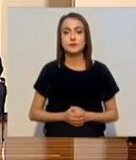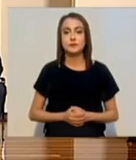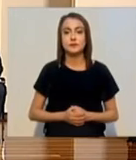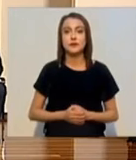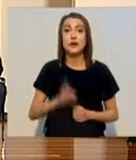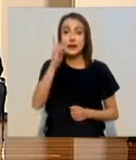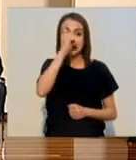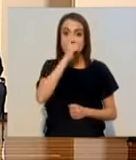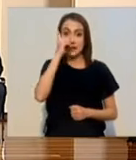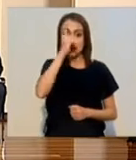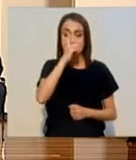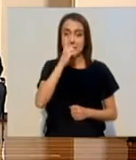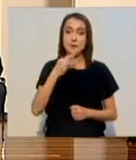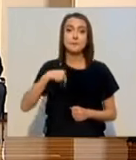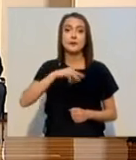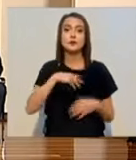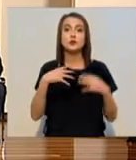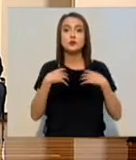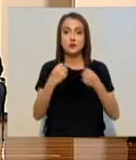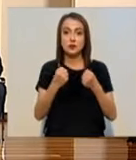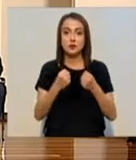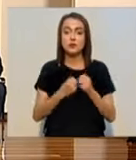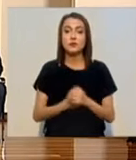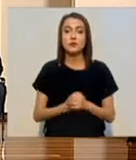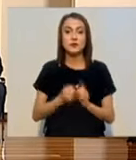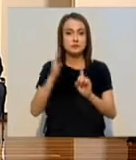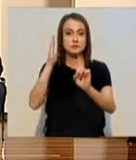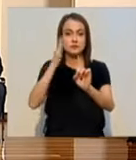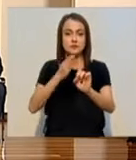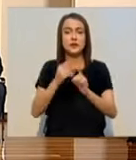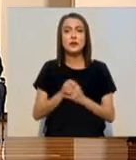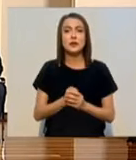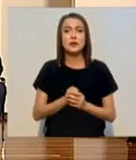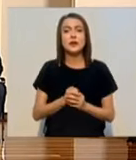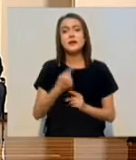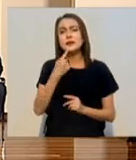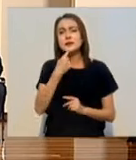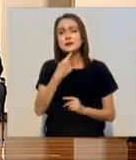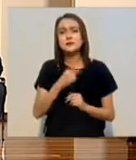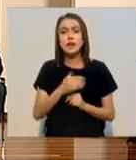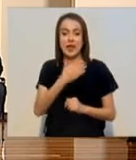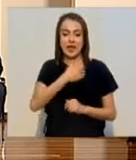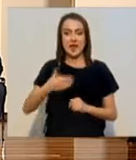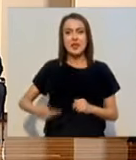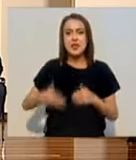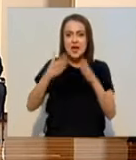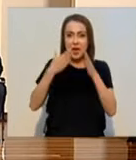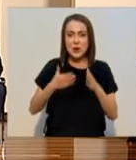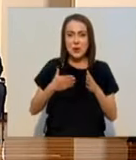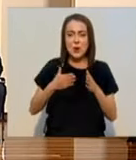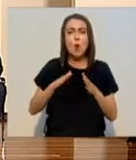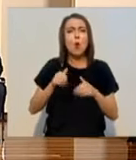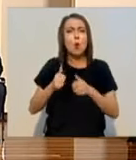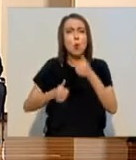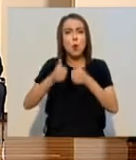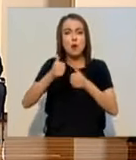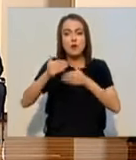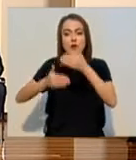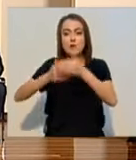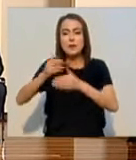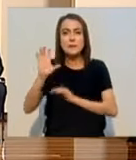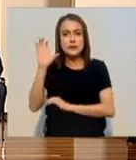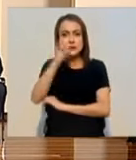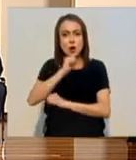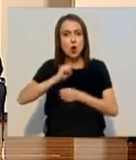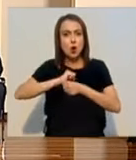Daniel Salas, ministro de Salud. El medio Acontecer Herediano nos consulta: ¿cuál fue el avance de las pruebas para